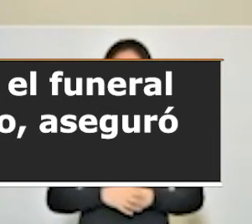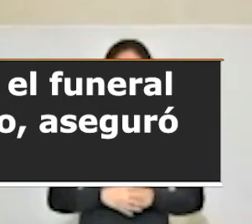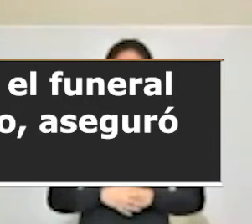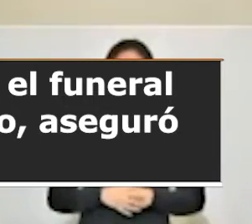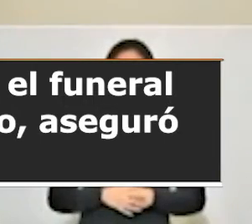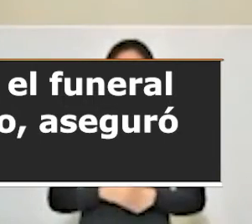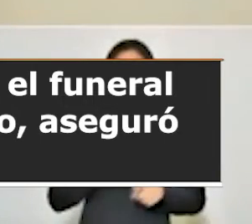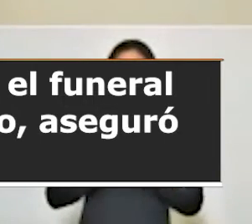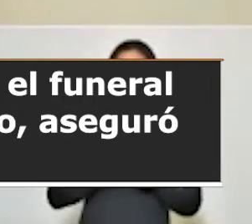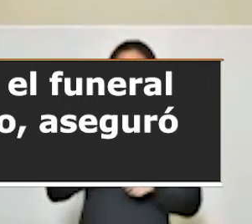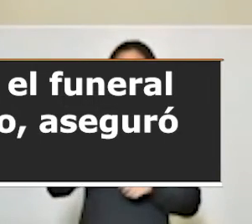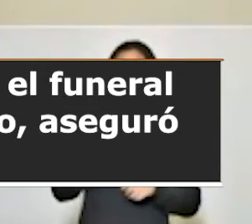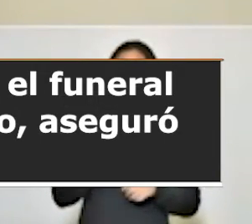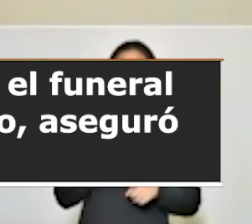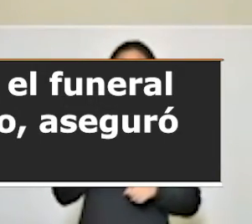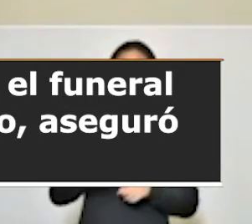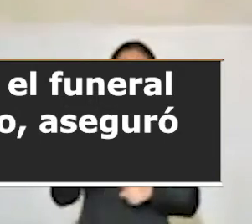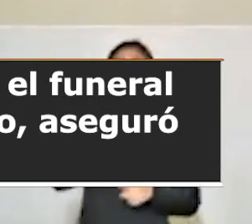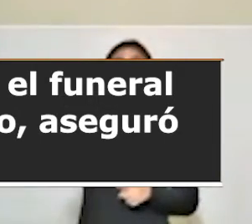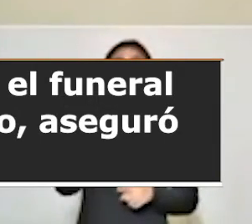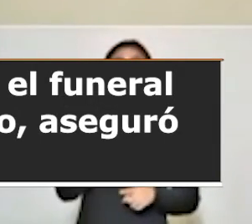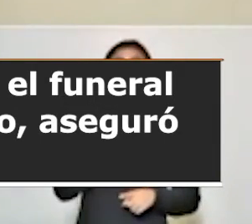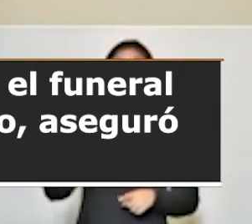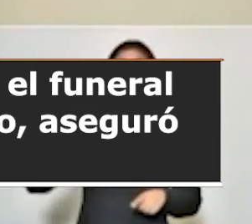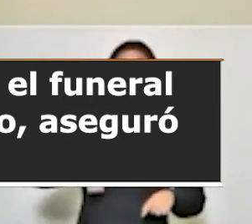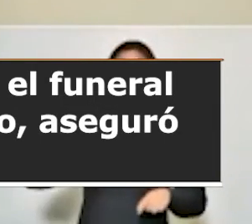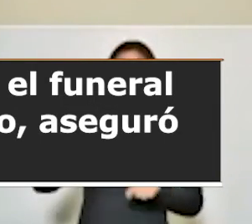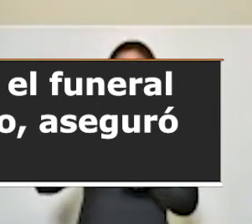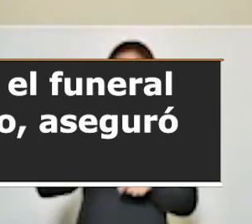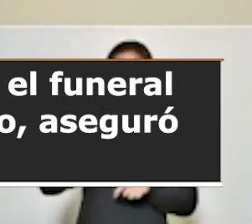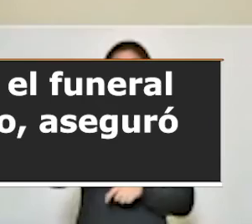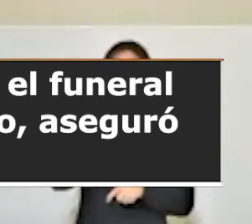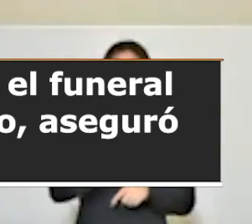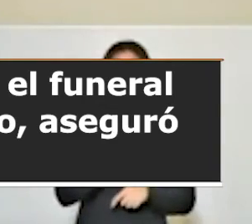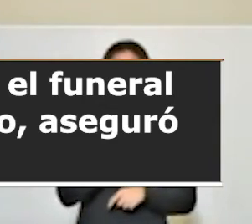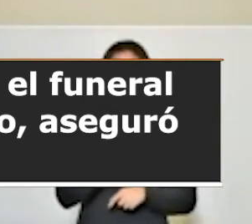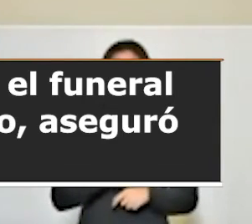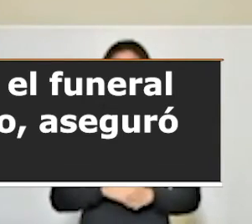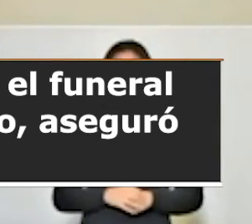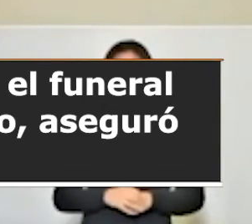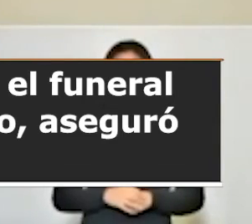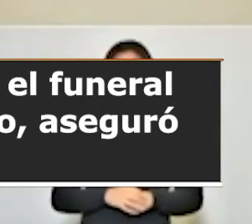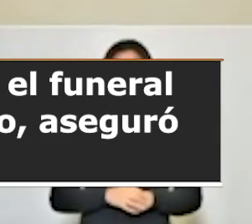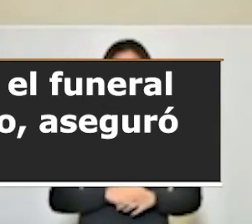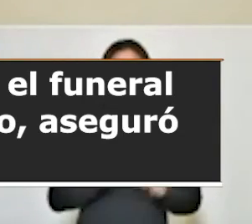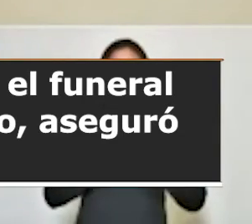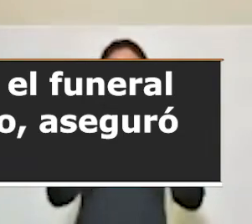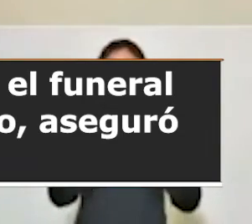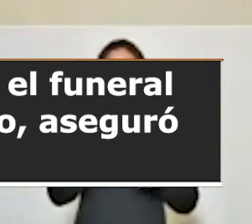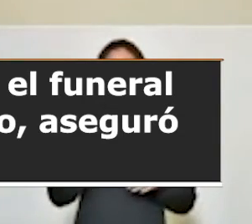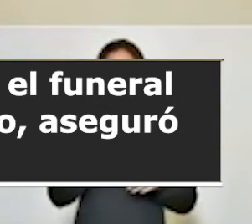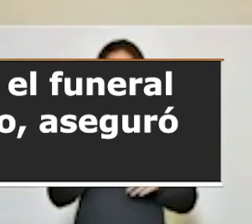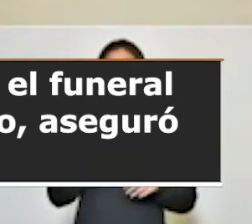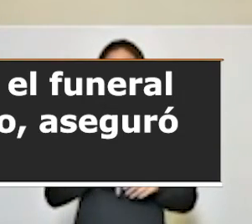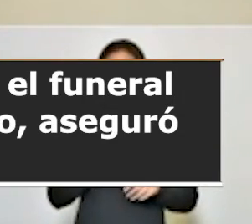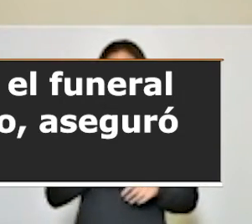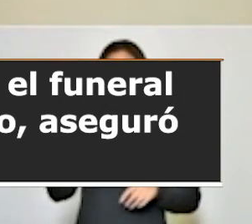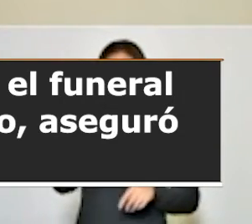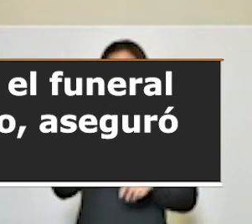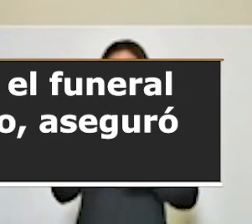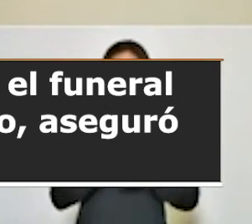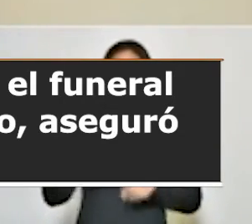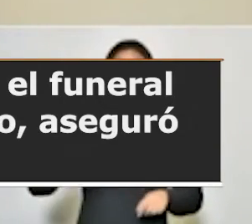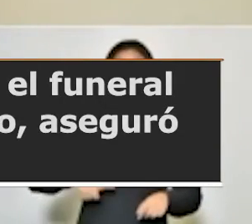Quien falleció fue la gobernadora en su momento. Y claro que sí correspondía al